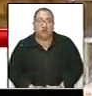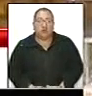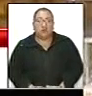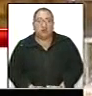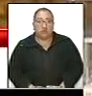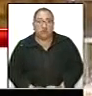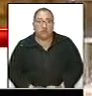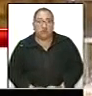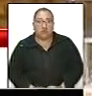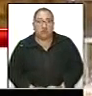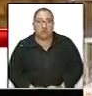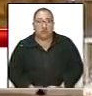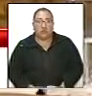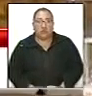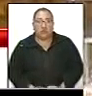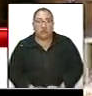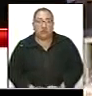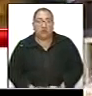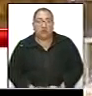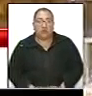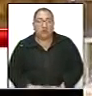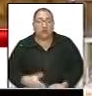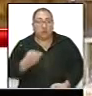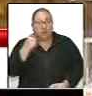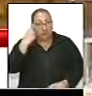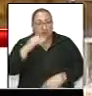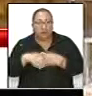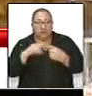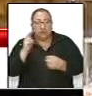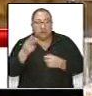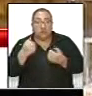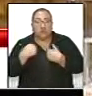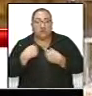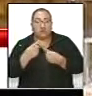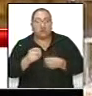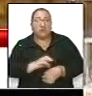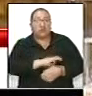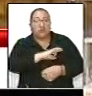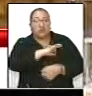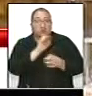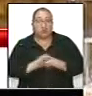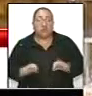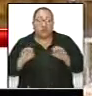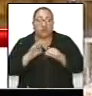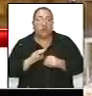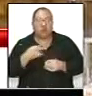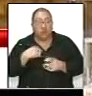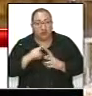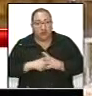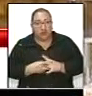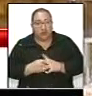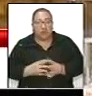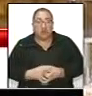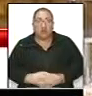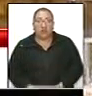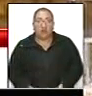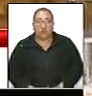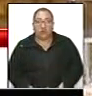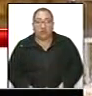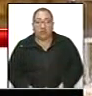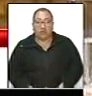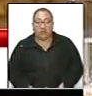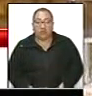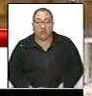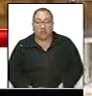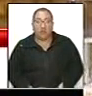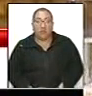permita saber, digamos, que un docente, si tiene los méritos suficientes, puede empezar con su carrera a